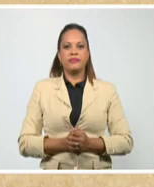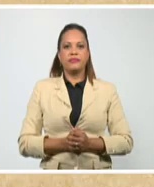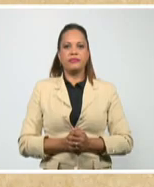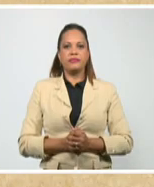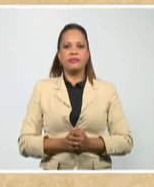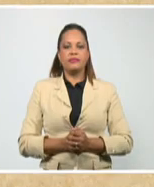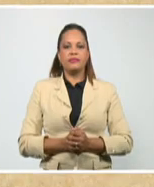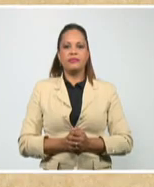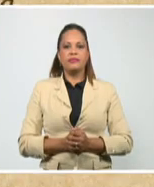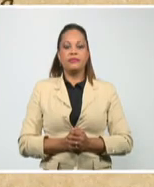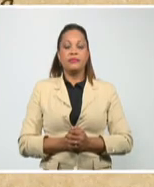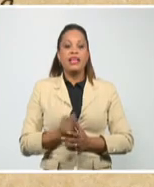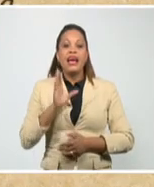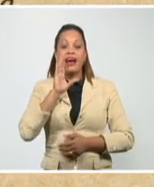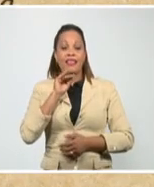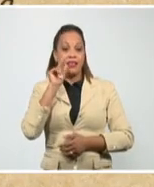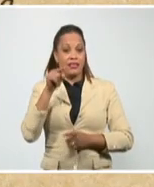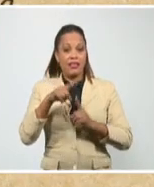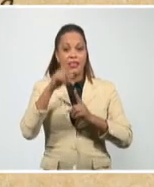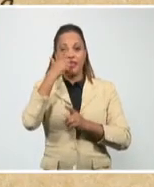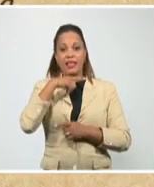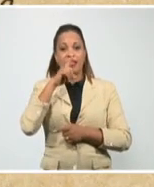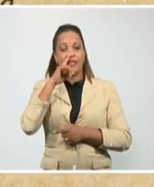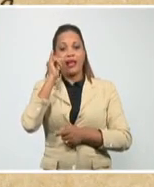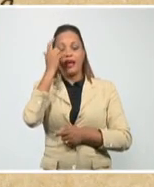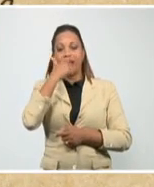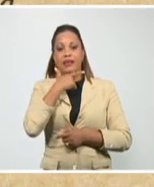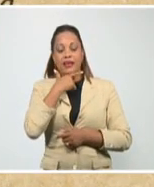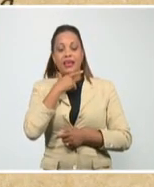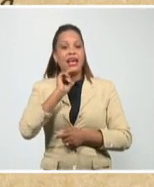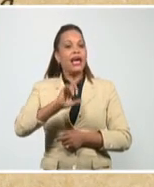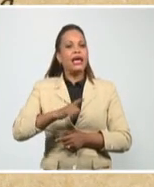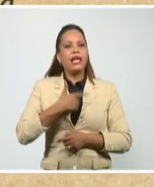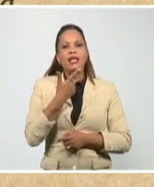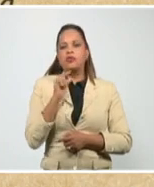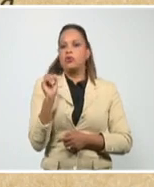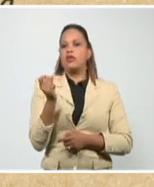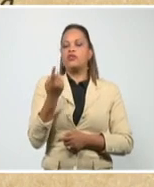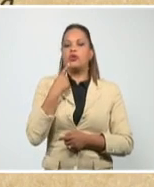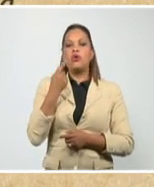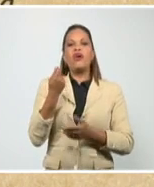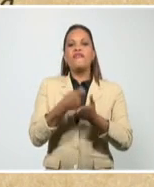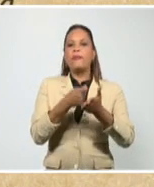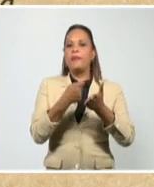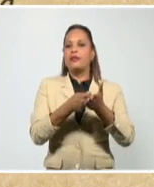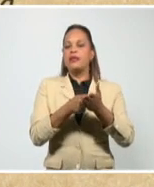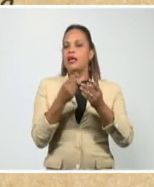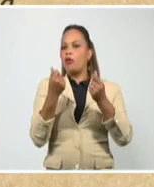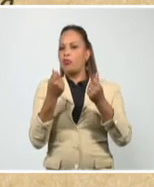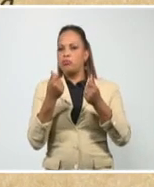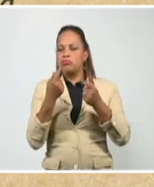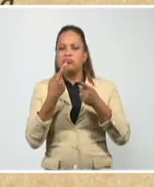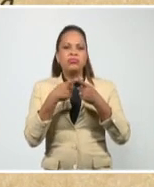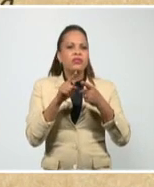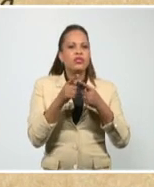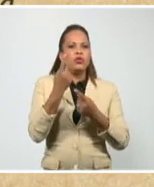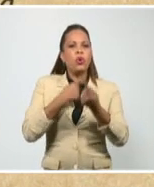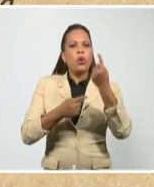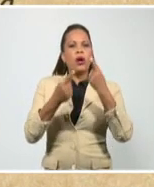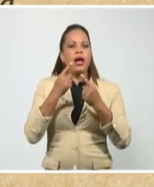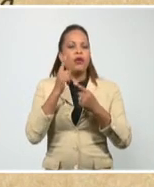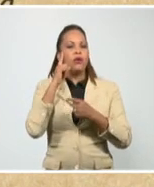A decir de Tania Bruguera, el arte no solo eso no debería ser algo en lo que invertir económicamente, sino algo en lo que